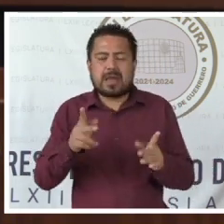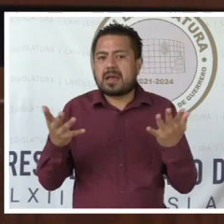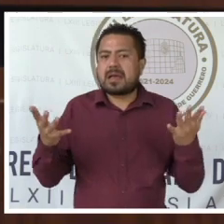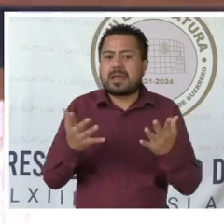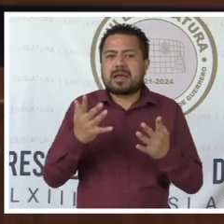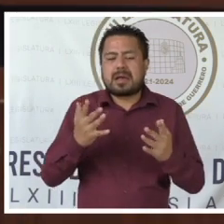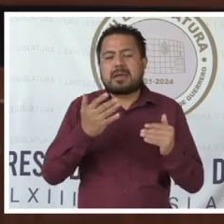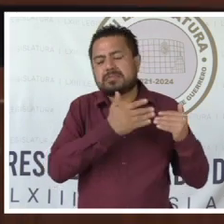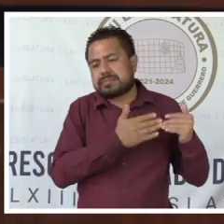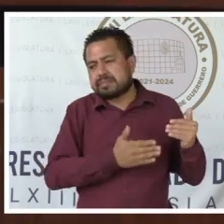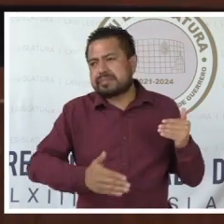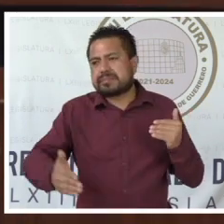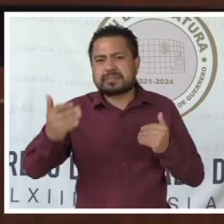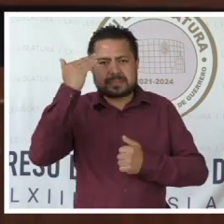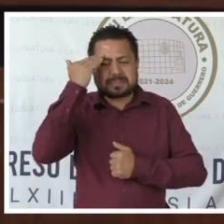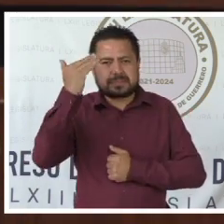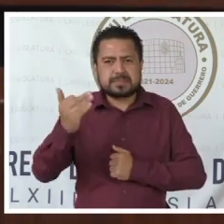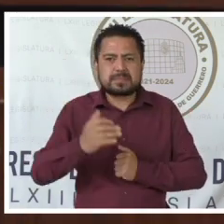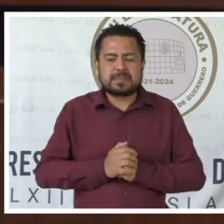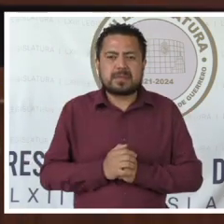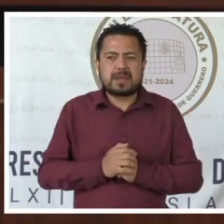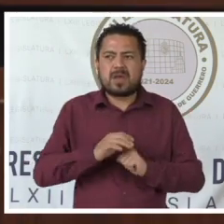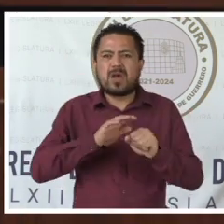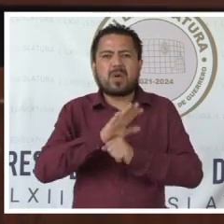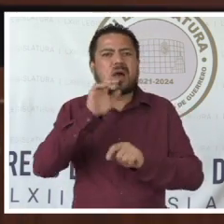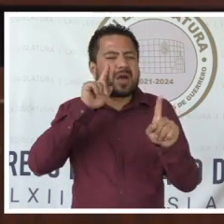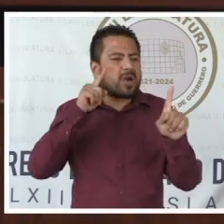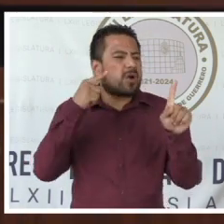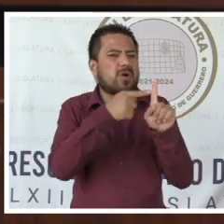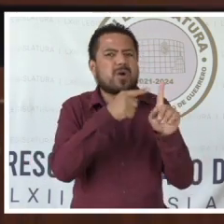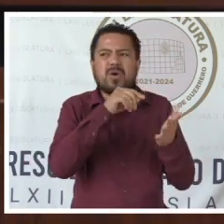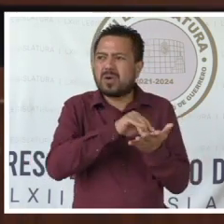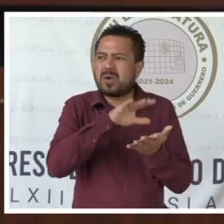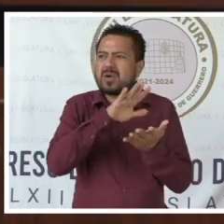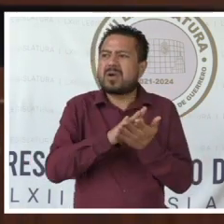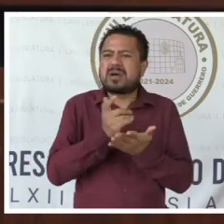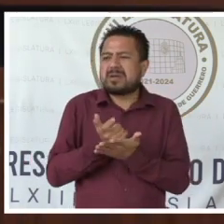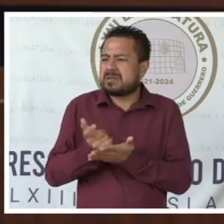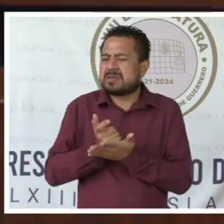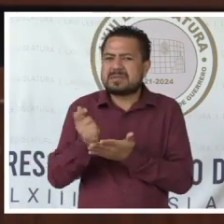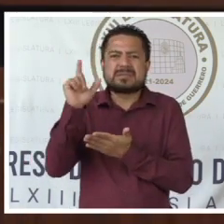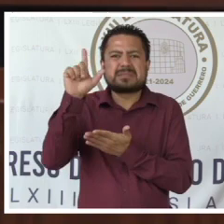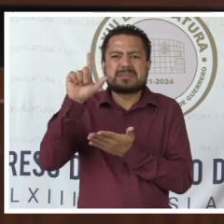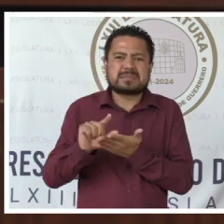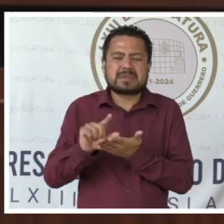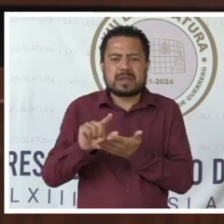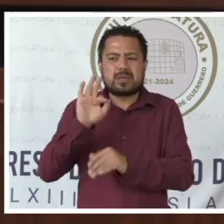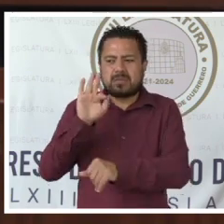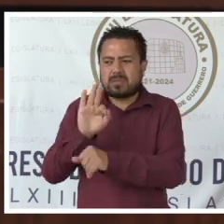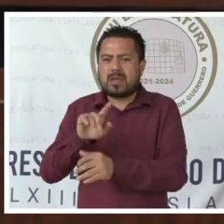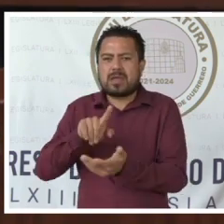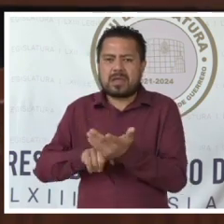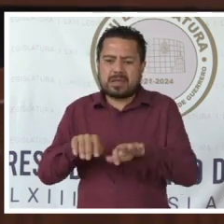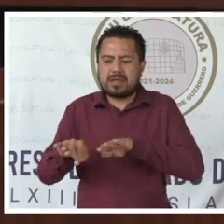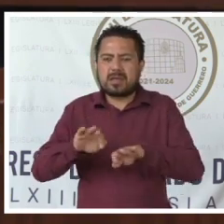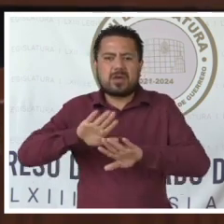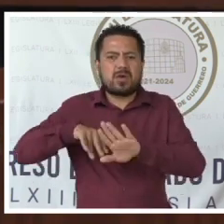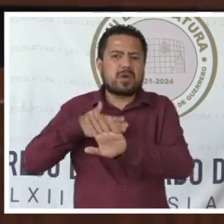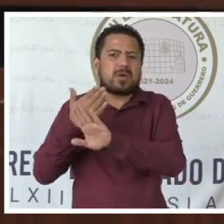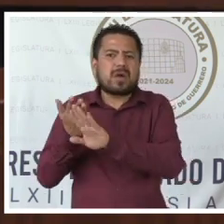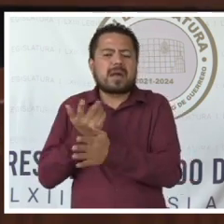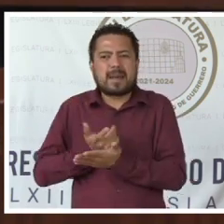efectuado durante un periodo determinado. La finalidad del establecimiento del salario mínimo es proteger a los trabajadores contra el pago